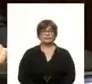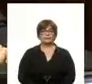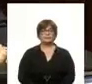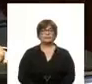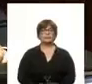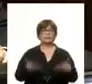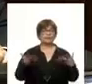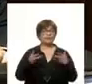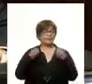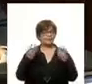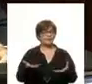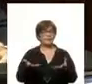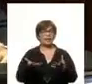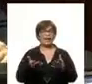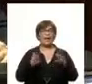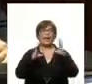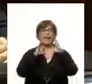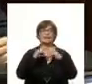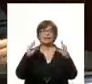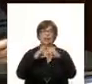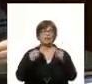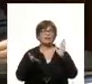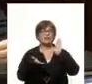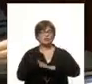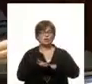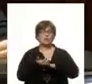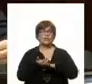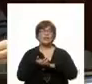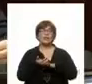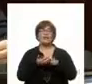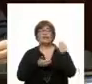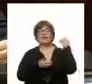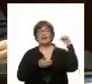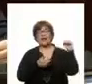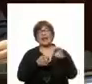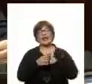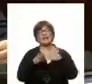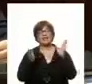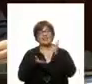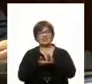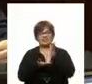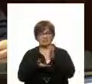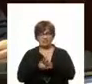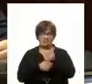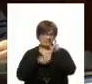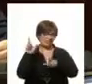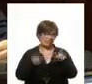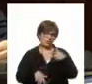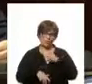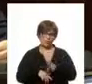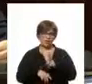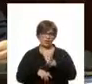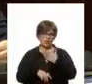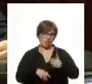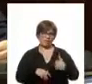Lo que está ocurriendo en Nicaragua desde el punto de vista de las violaciones a las libertades y los derechos humanos por